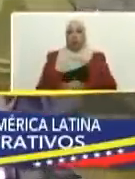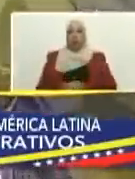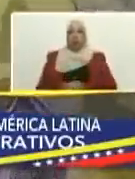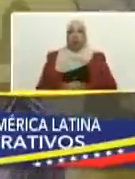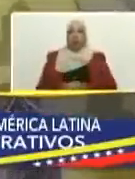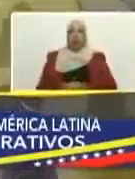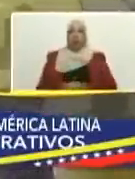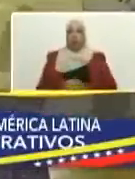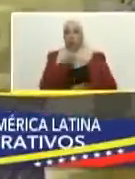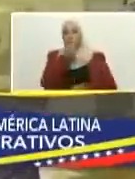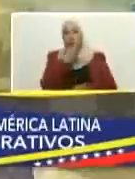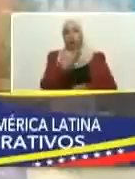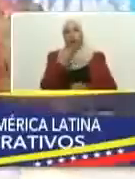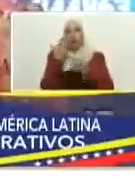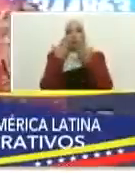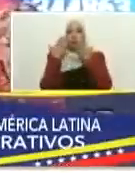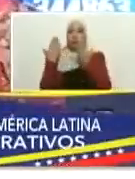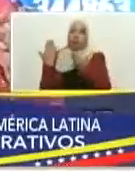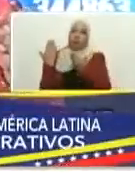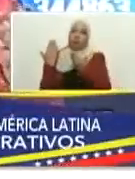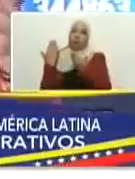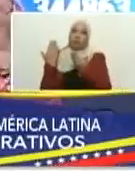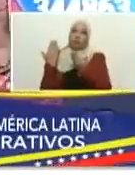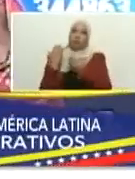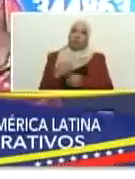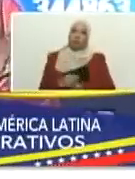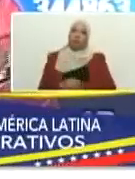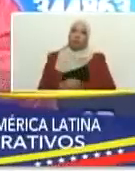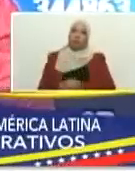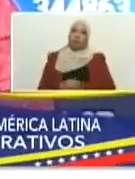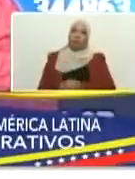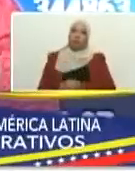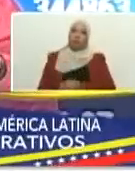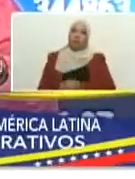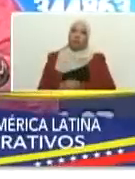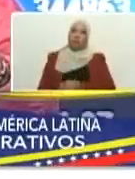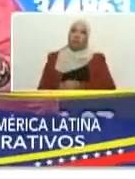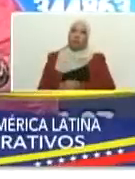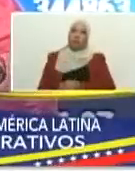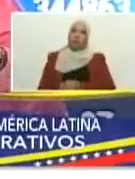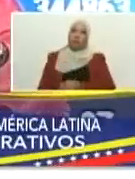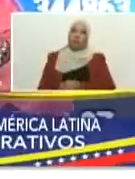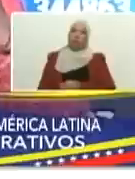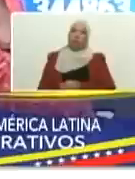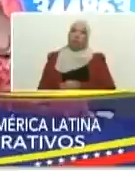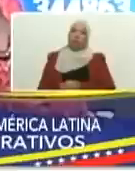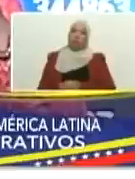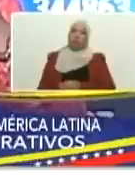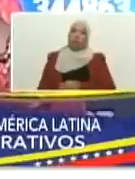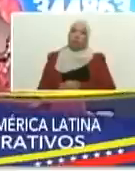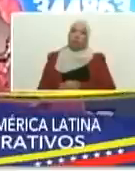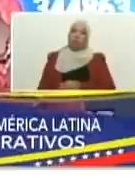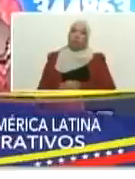Así que bueno, ahí te lo dejo. Ahí te lo dejo para que lo analice. William